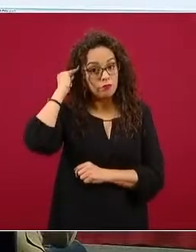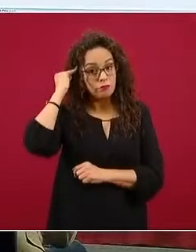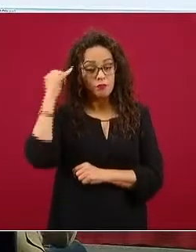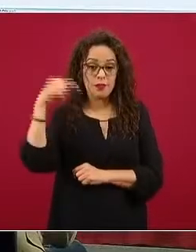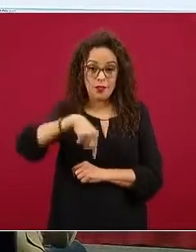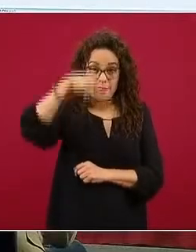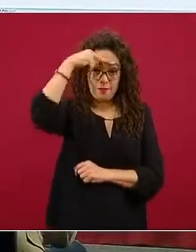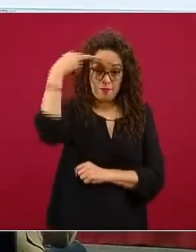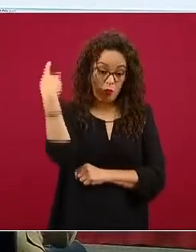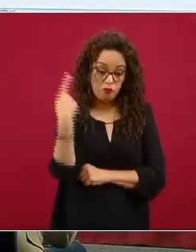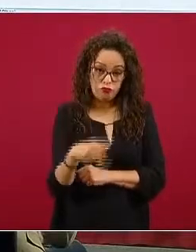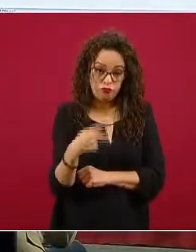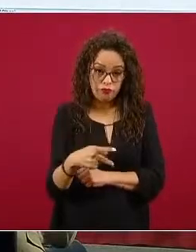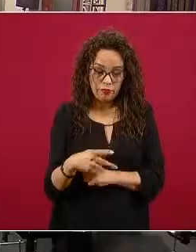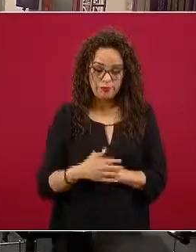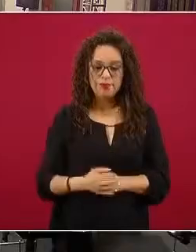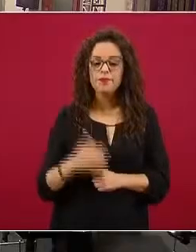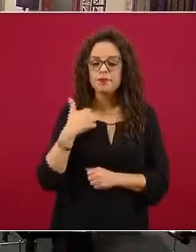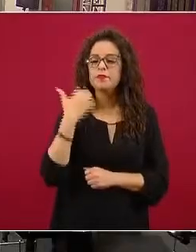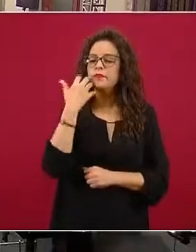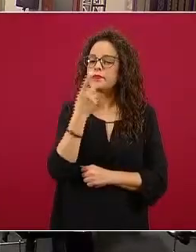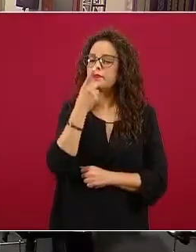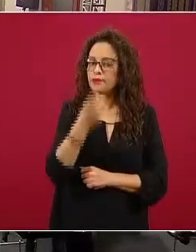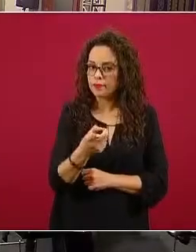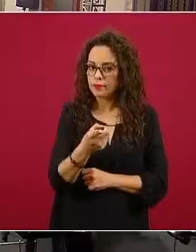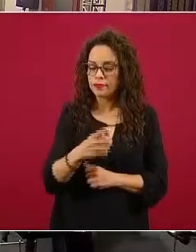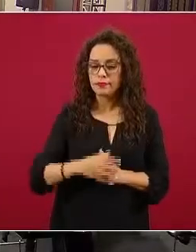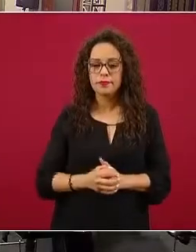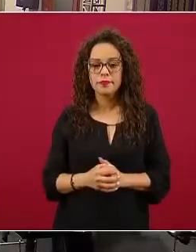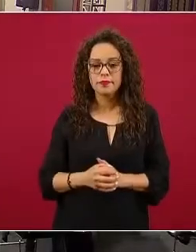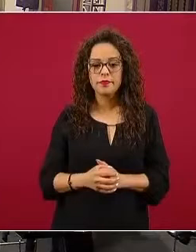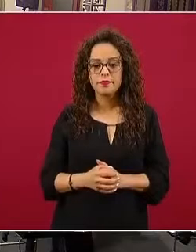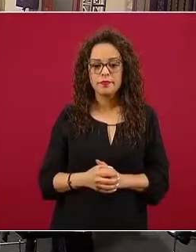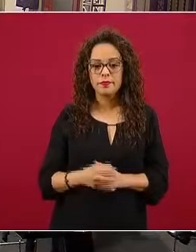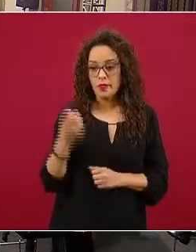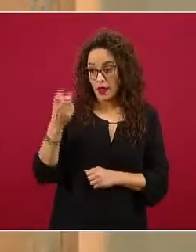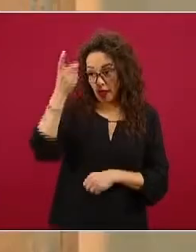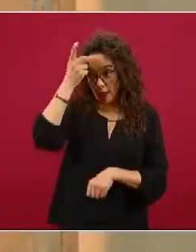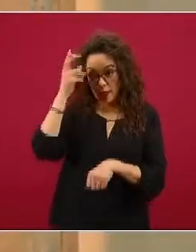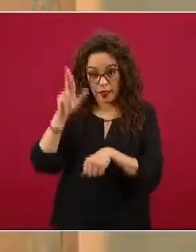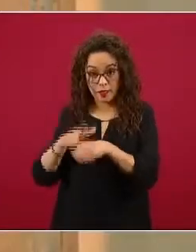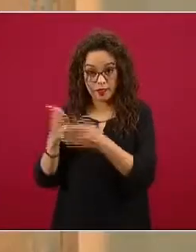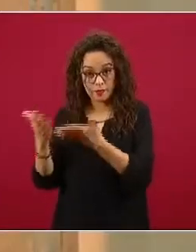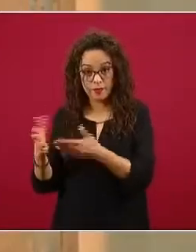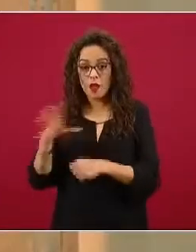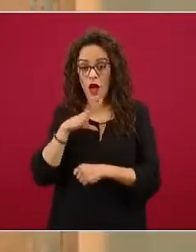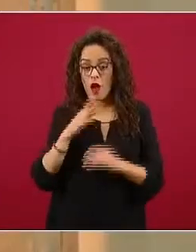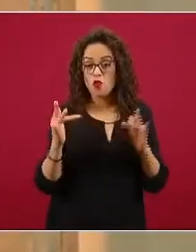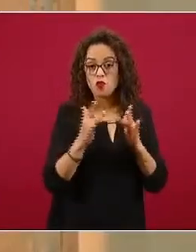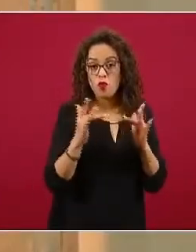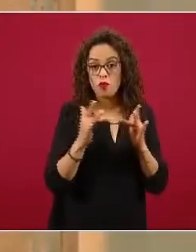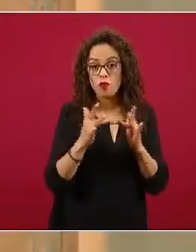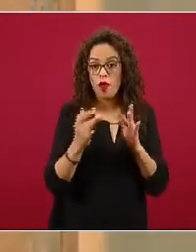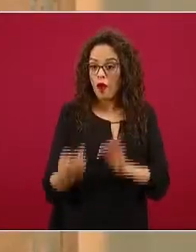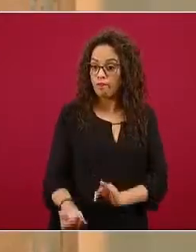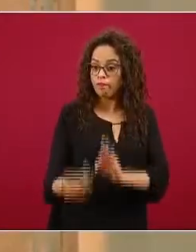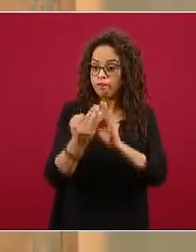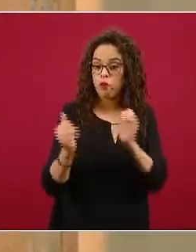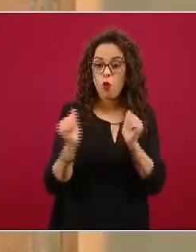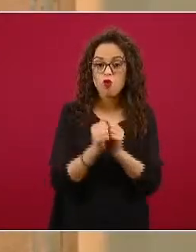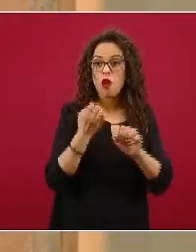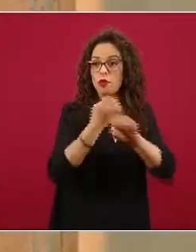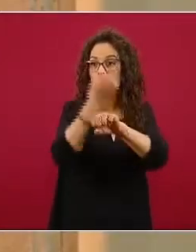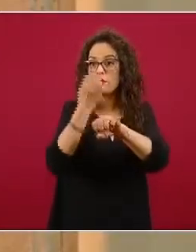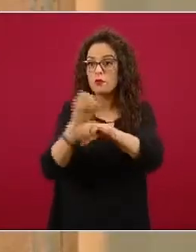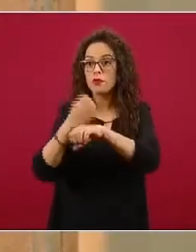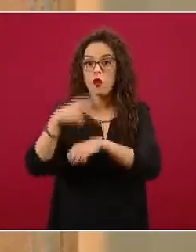nuestro país. Quiero comentarles que la Dirección de Información Epidemiológica tiene contacto directo con los epidemiólogos estatales, y partiendo